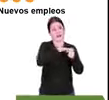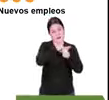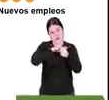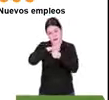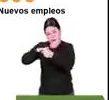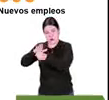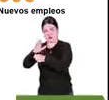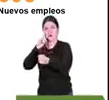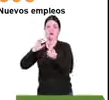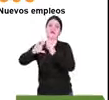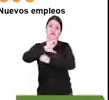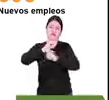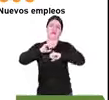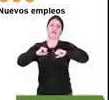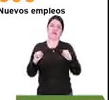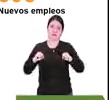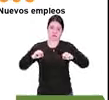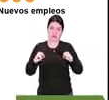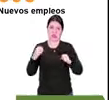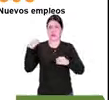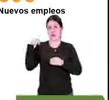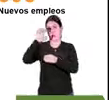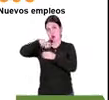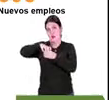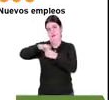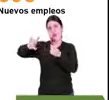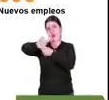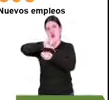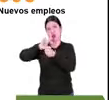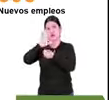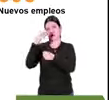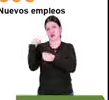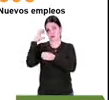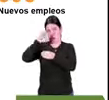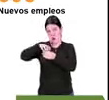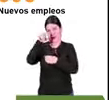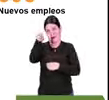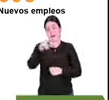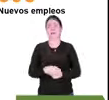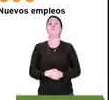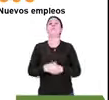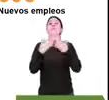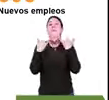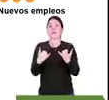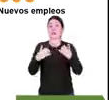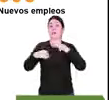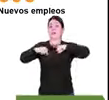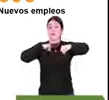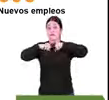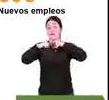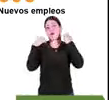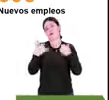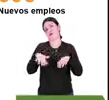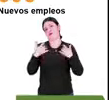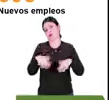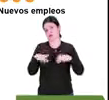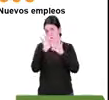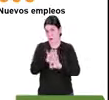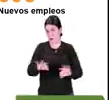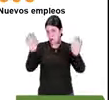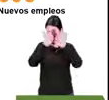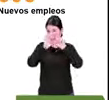ciudad, localizados en Ciudad Bolívar, en la localidad de Ciudad Bolívar. Es muy importante esta operación de transporte porque primero va a ser con